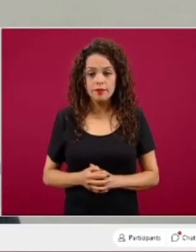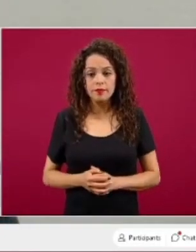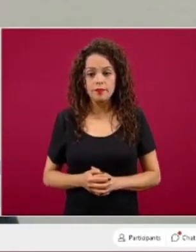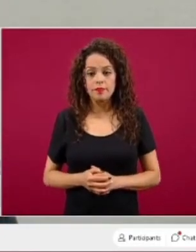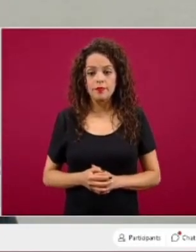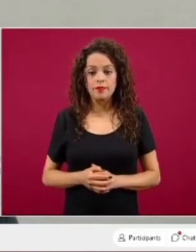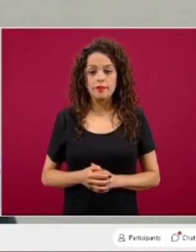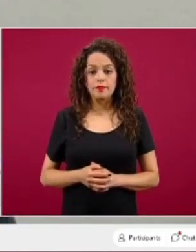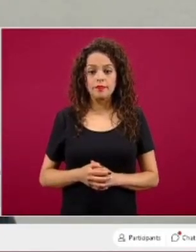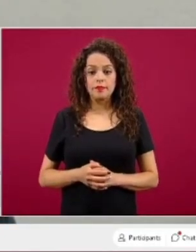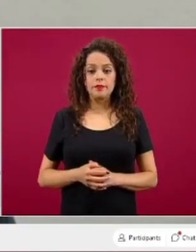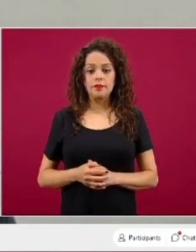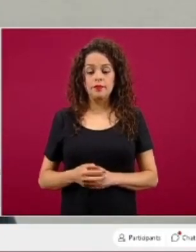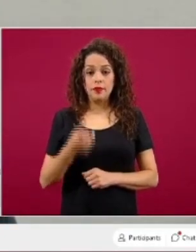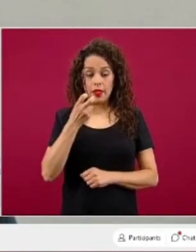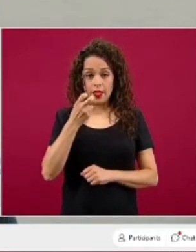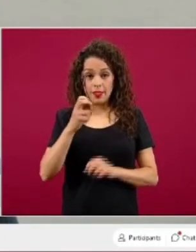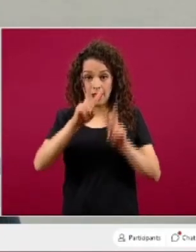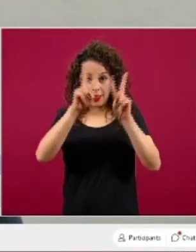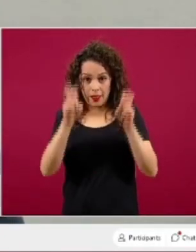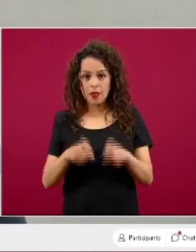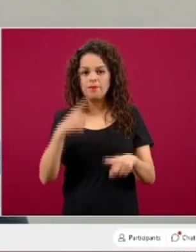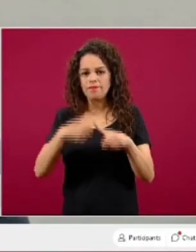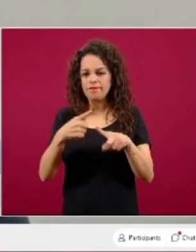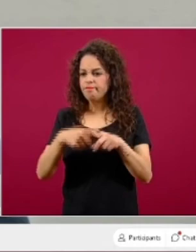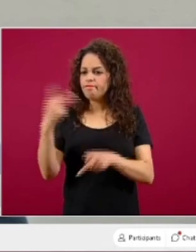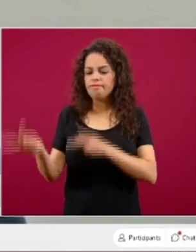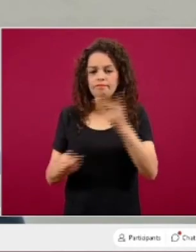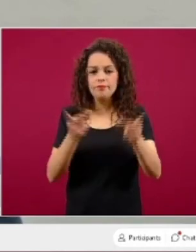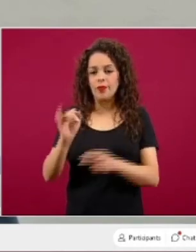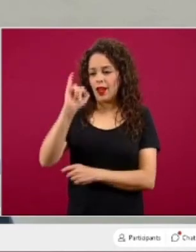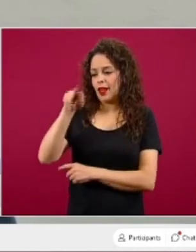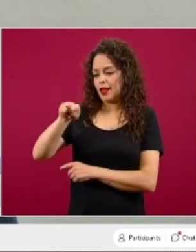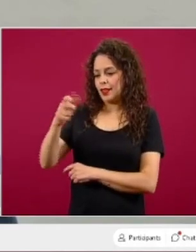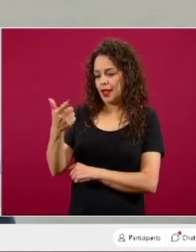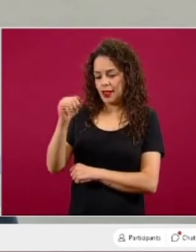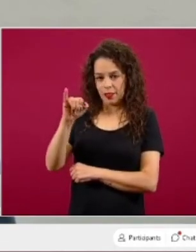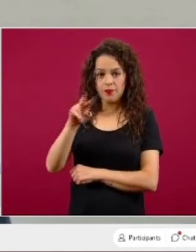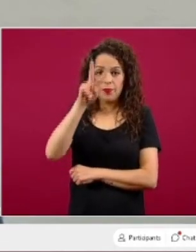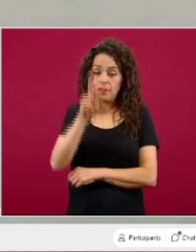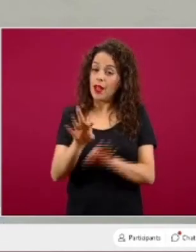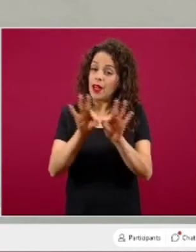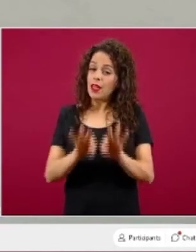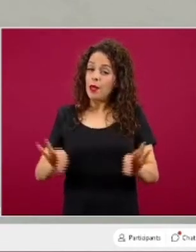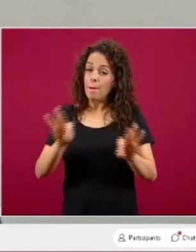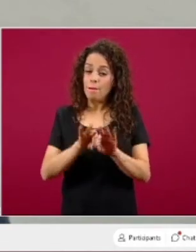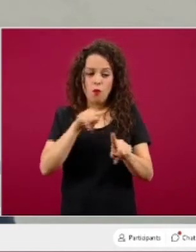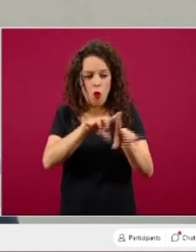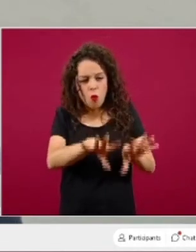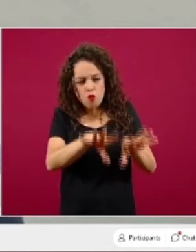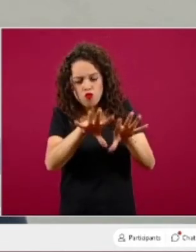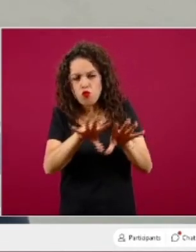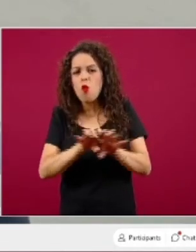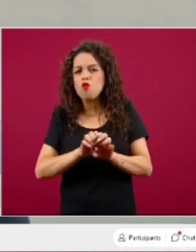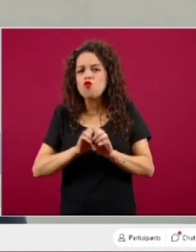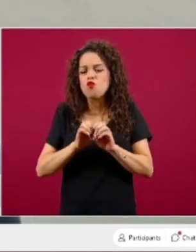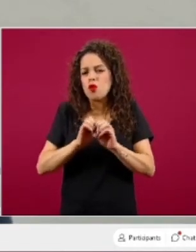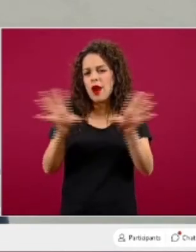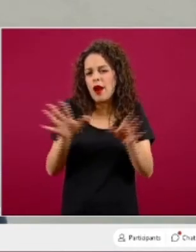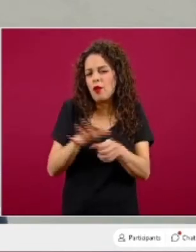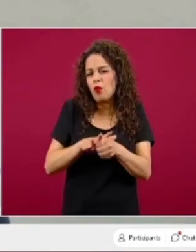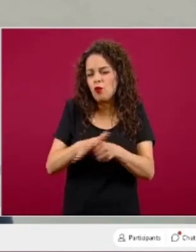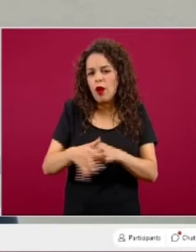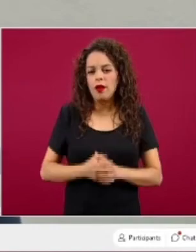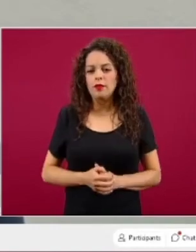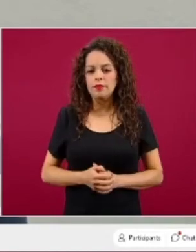el tema hizo el INEGI, y ahí hay un dato que nos interesa resaltar. De cerca